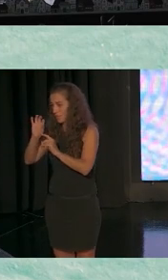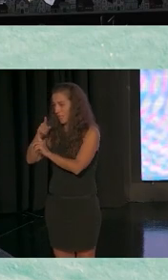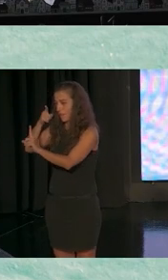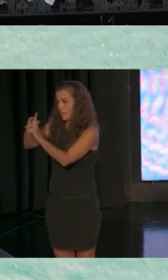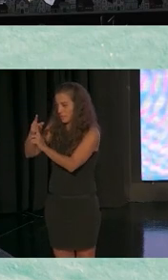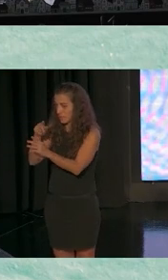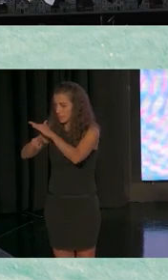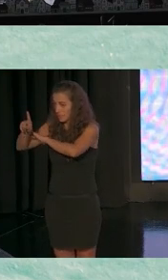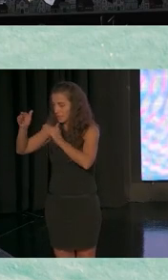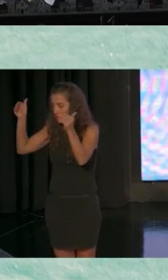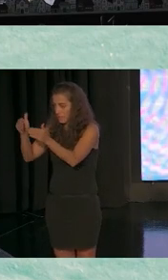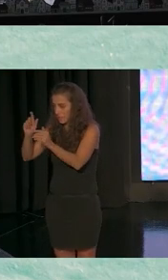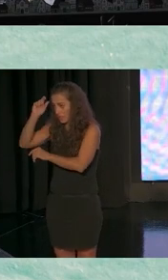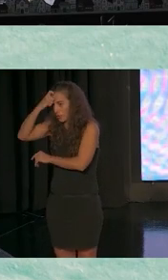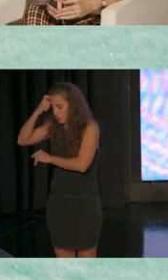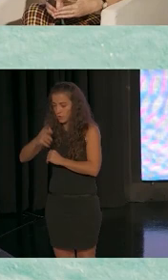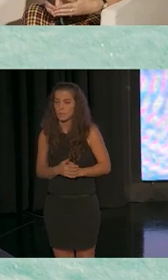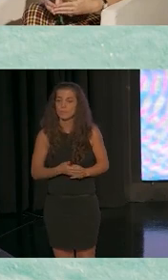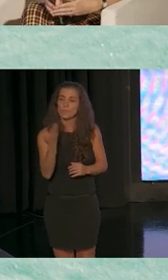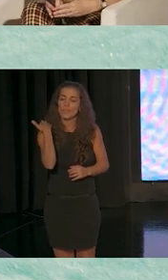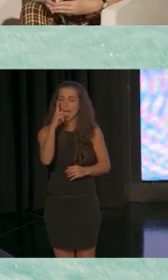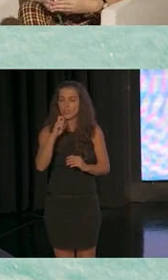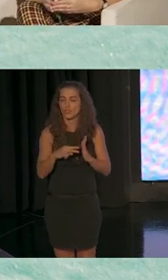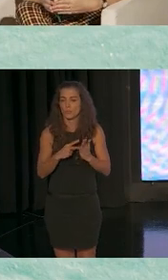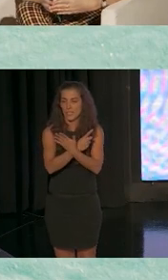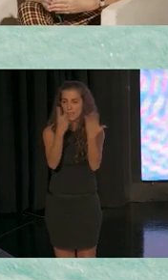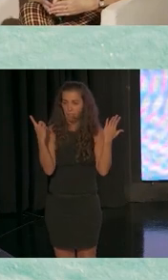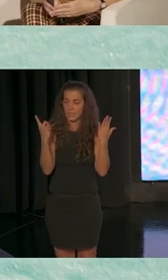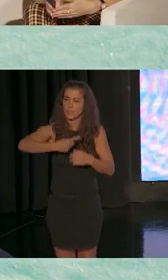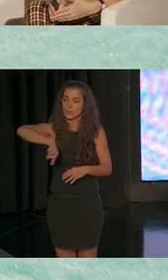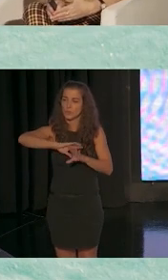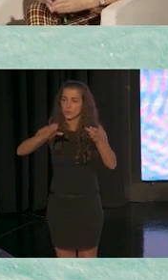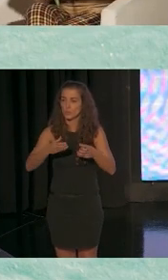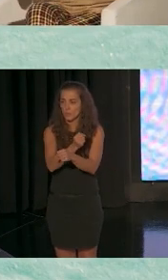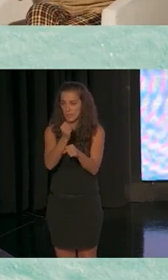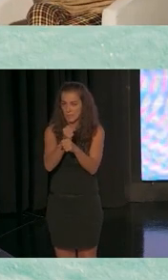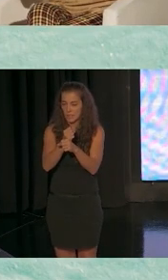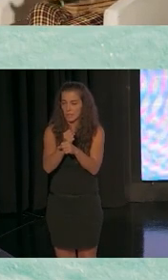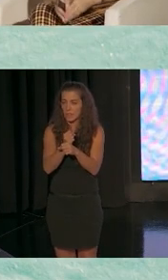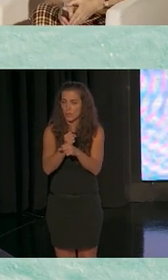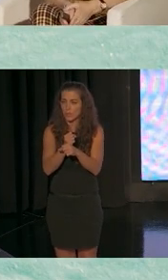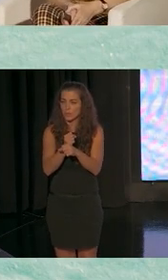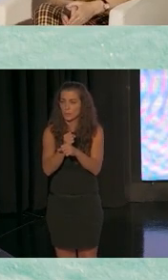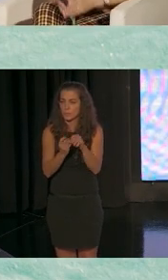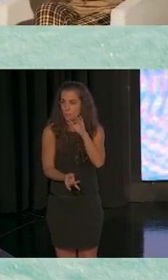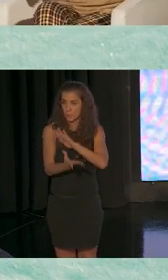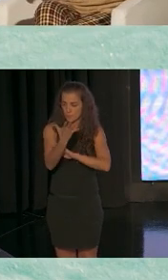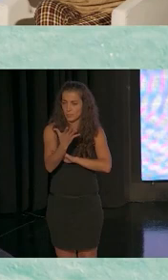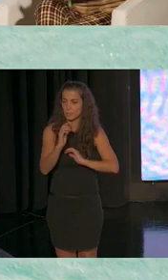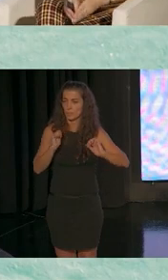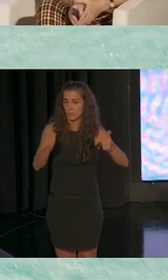lo que llevamos eh tiempo desde el año 2016 en un grupo de trabajo que inició eh